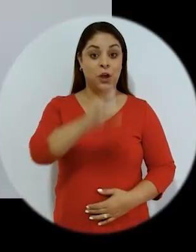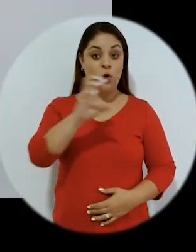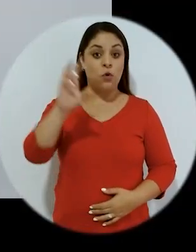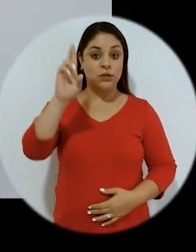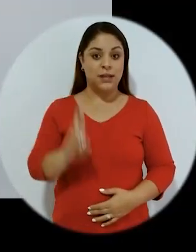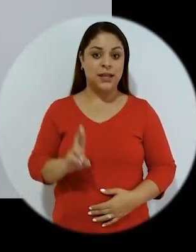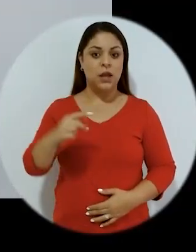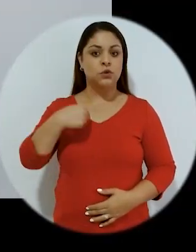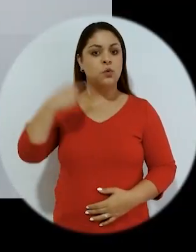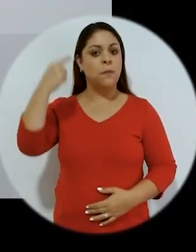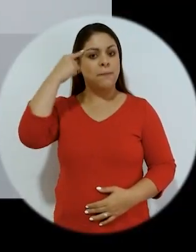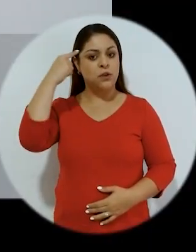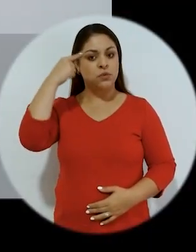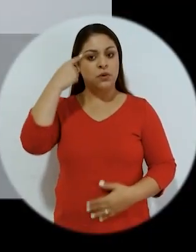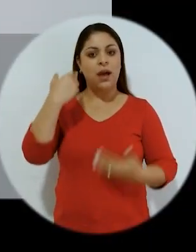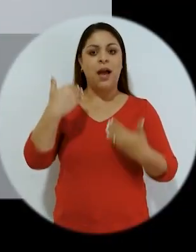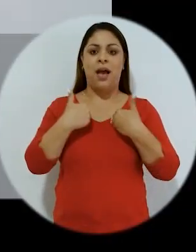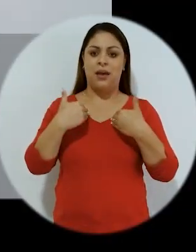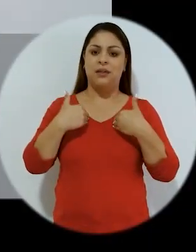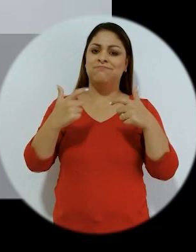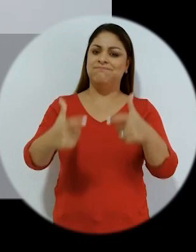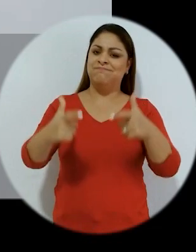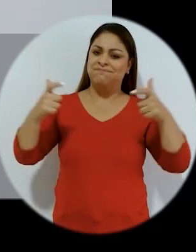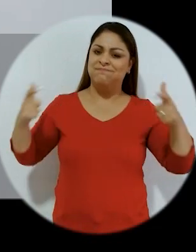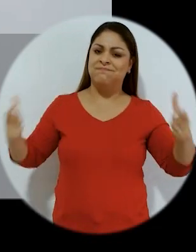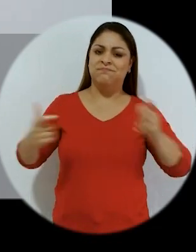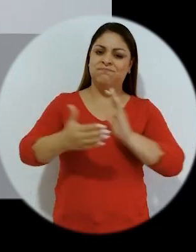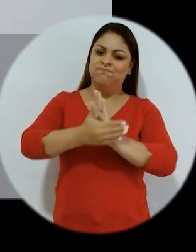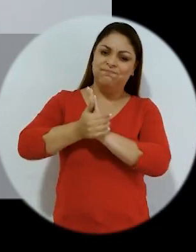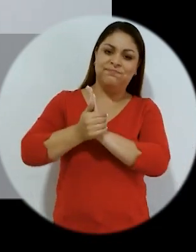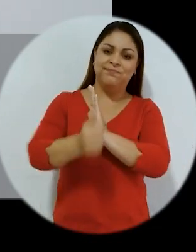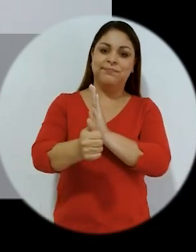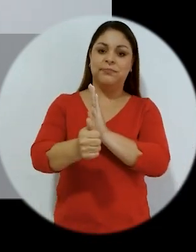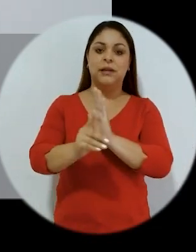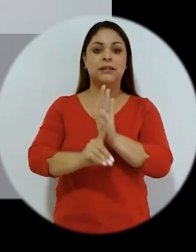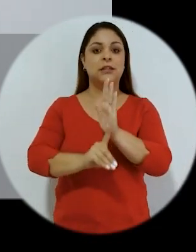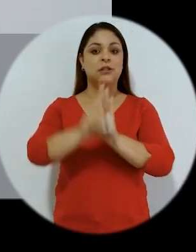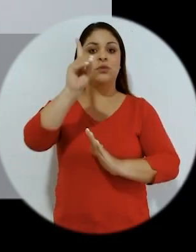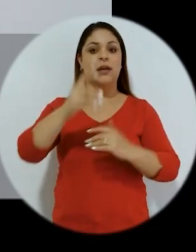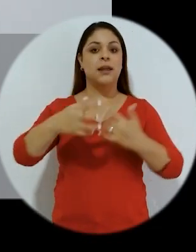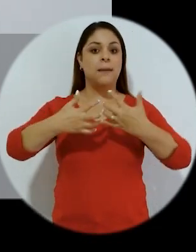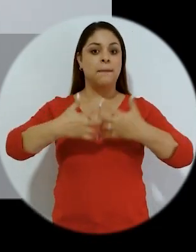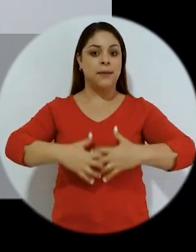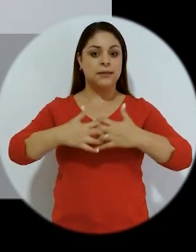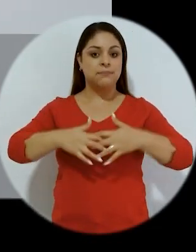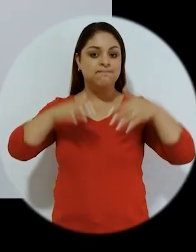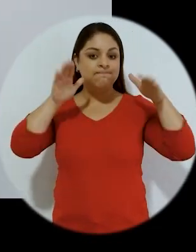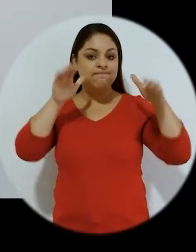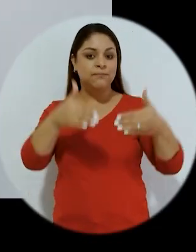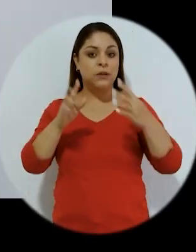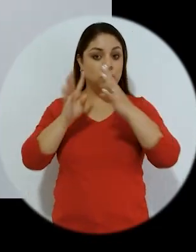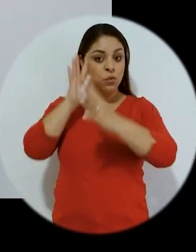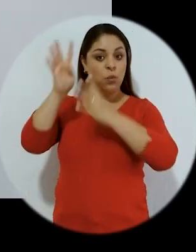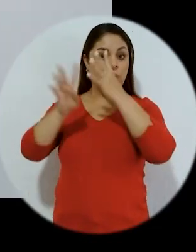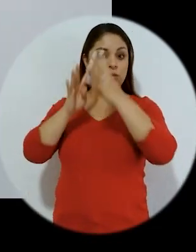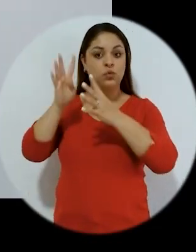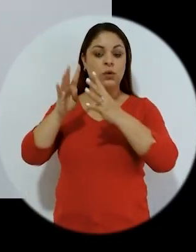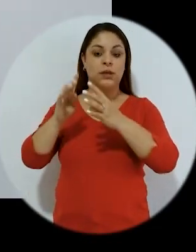Costa Rica considero que tiene un gran potencial para desarrollar empresas con enfoque de innovación y